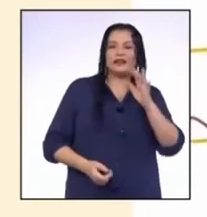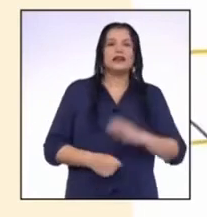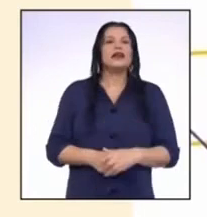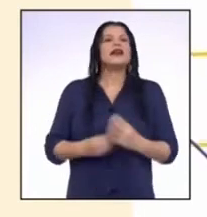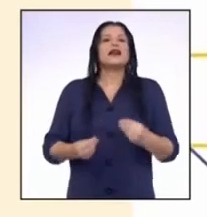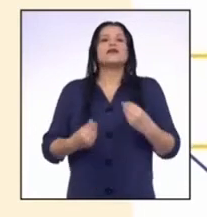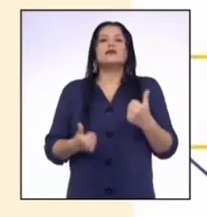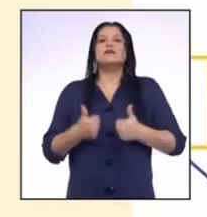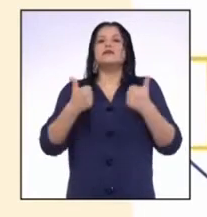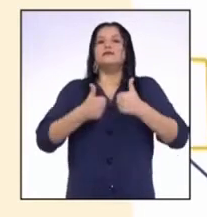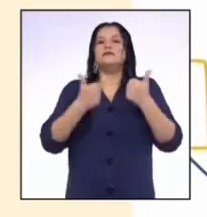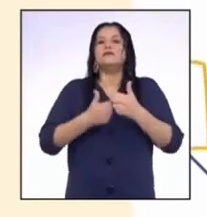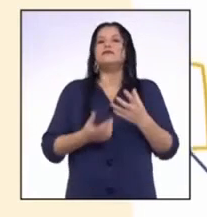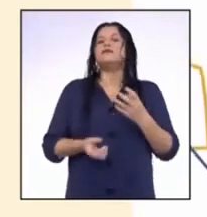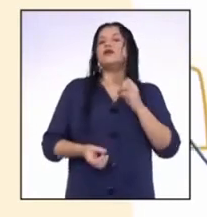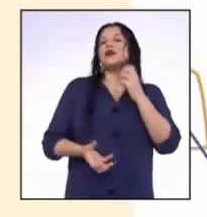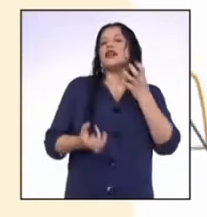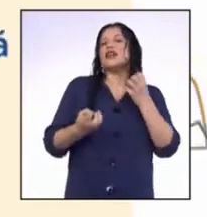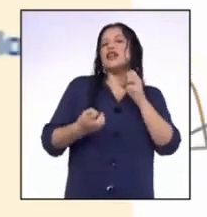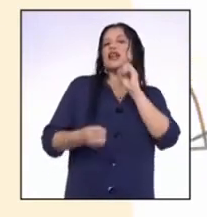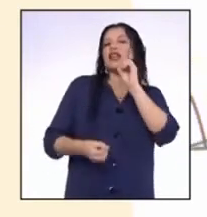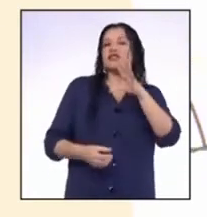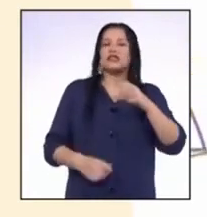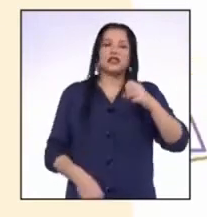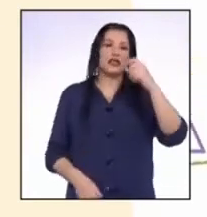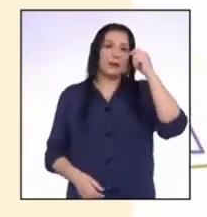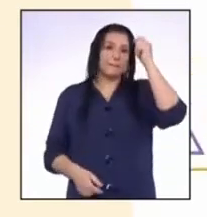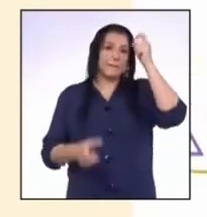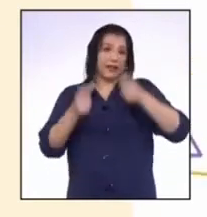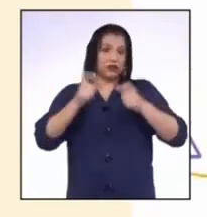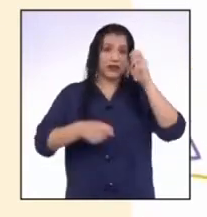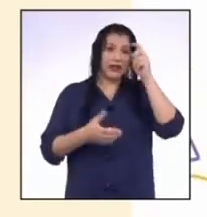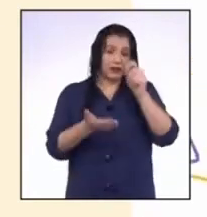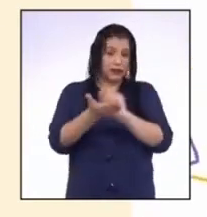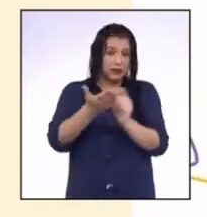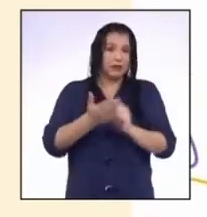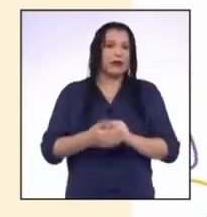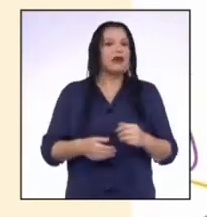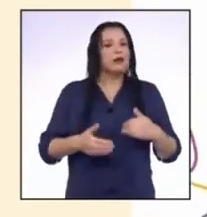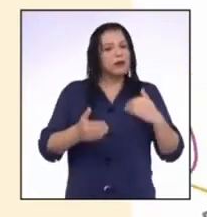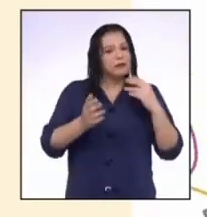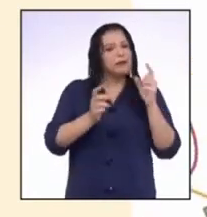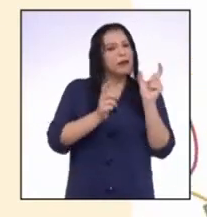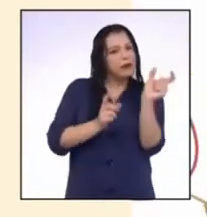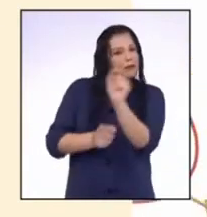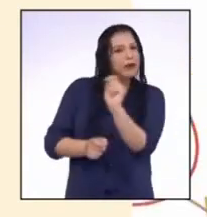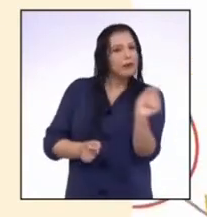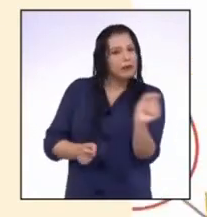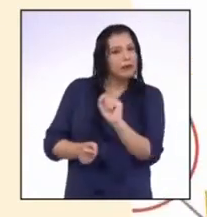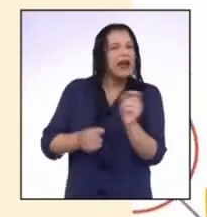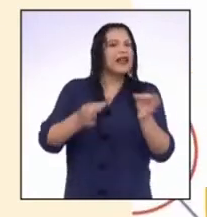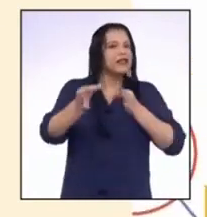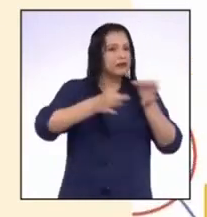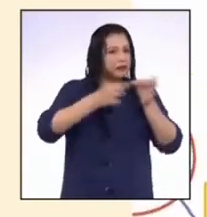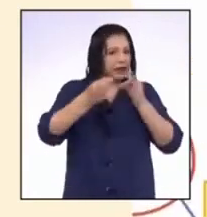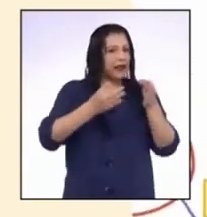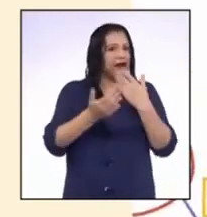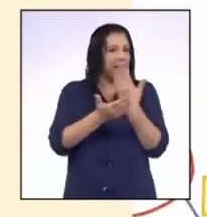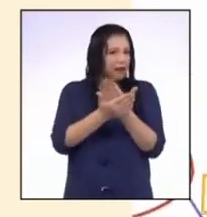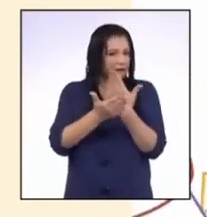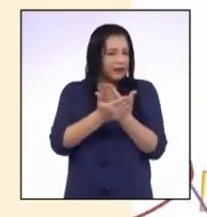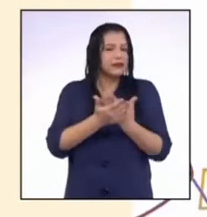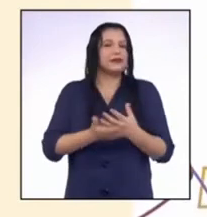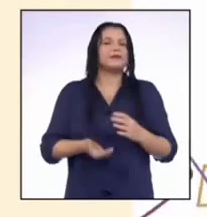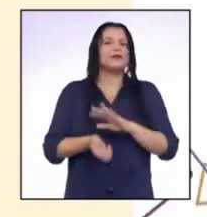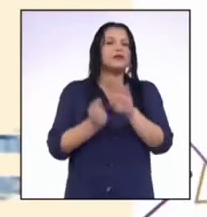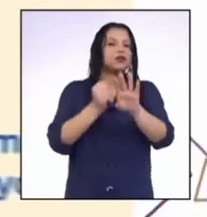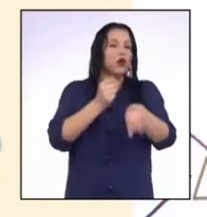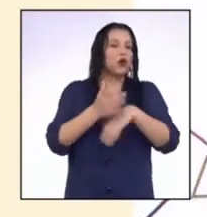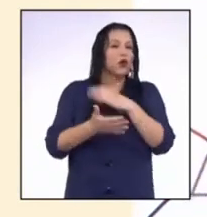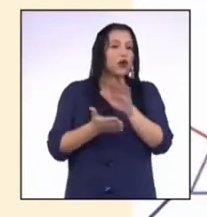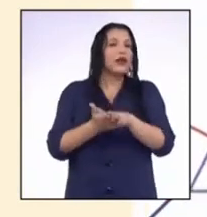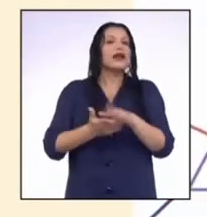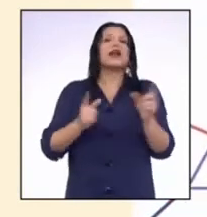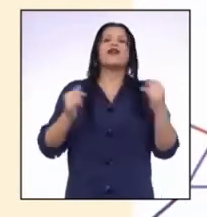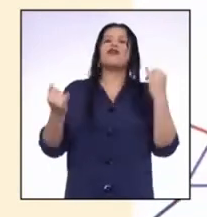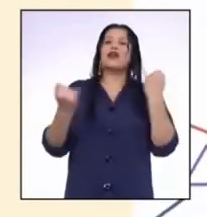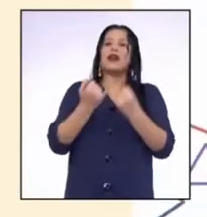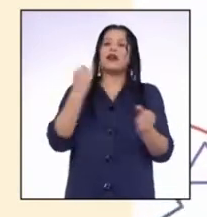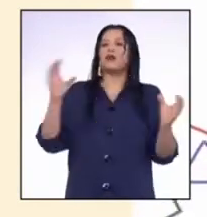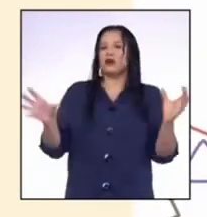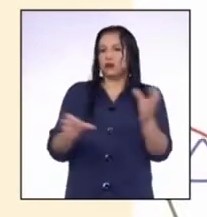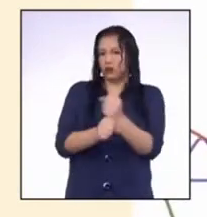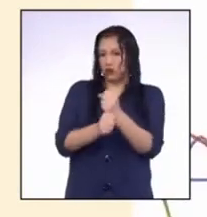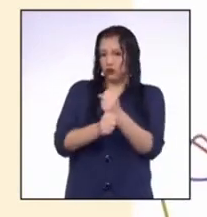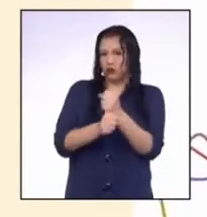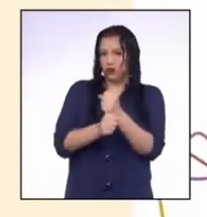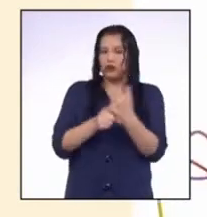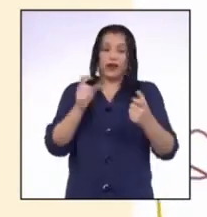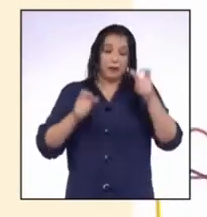postura del autor, el desarrollo, que es donde abarcará los argumentos, Y finalmente, una conclusión,